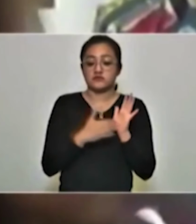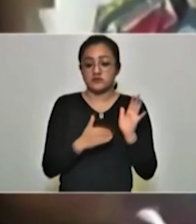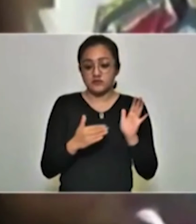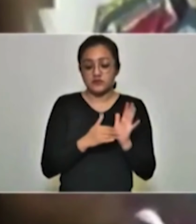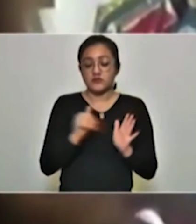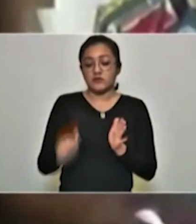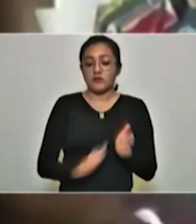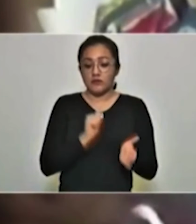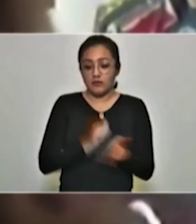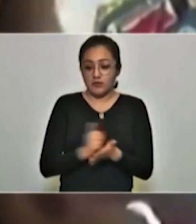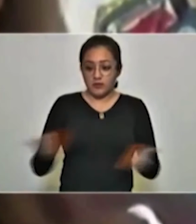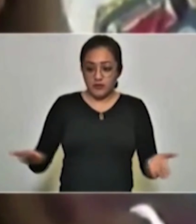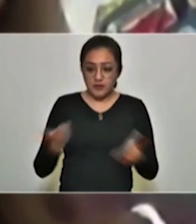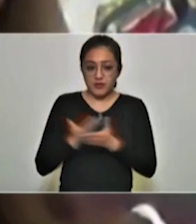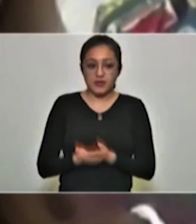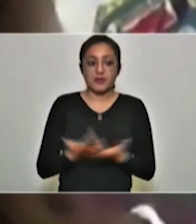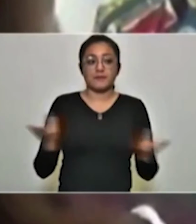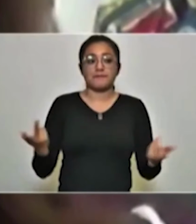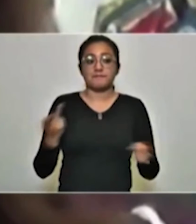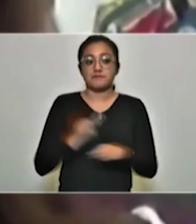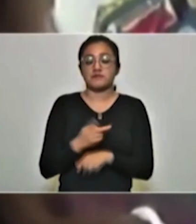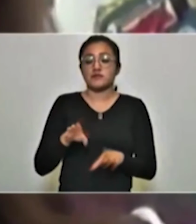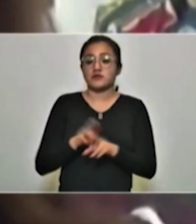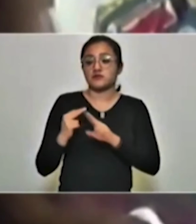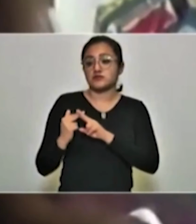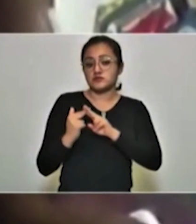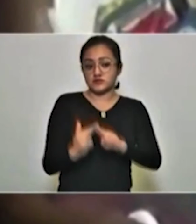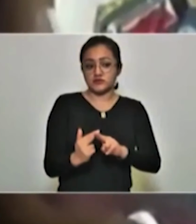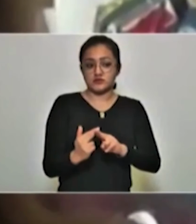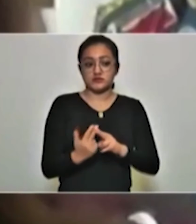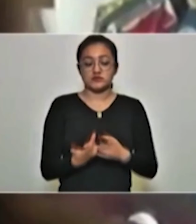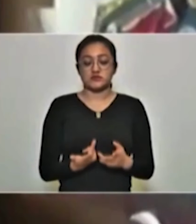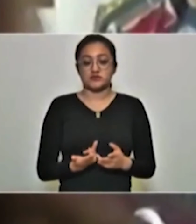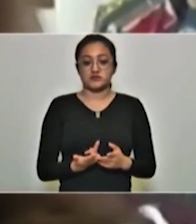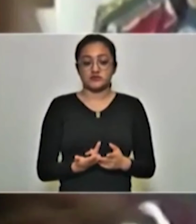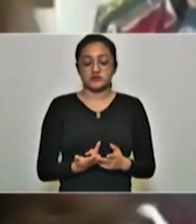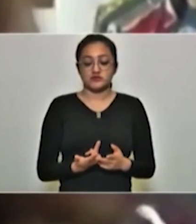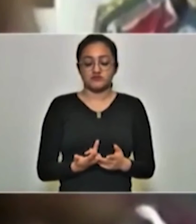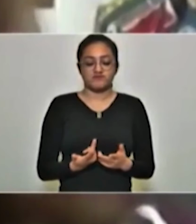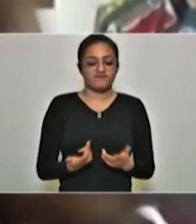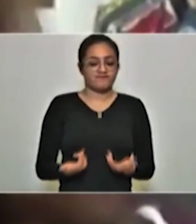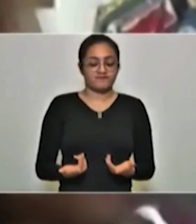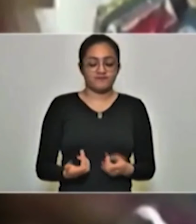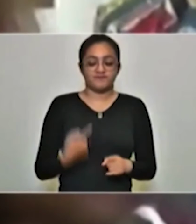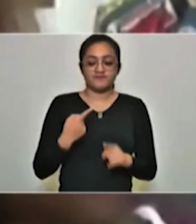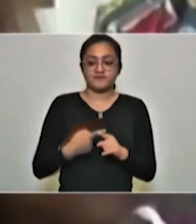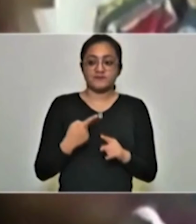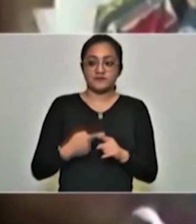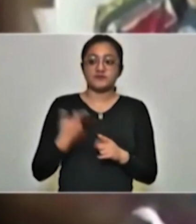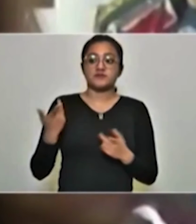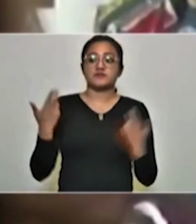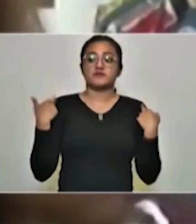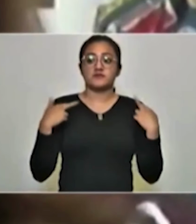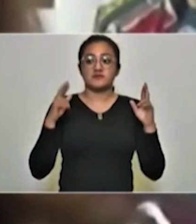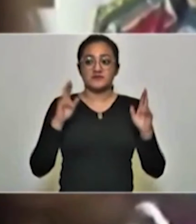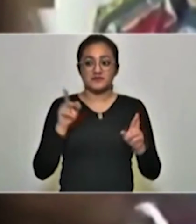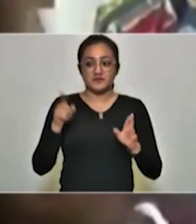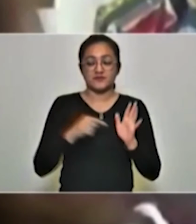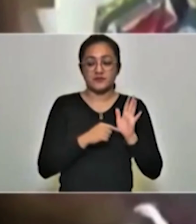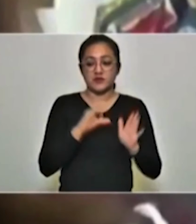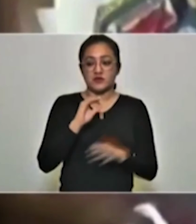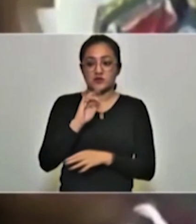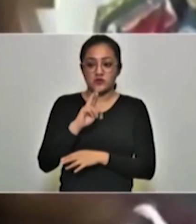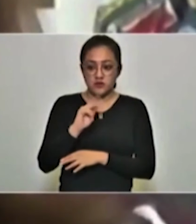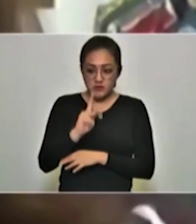actas constitutivas, situación de cumplimiento fiscal, CURP del representante legal, comprobante